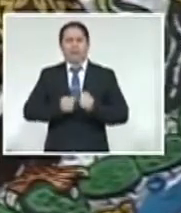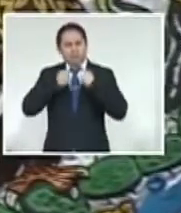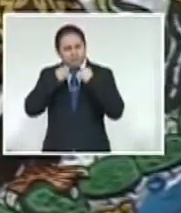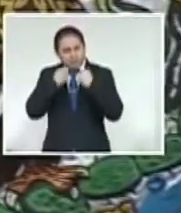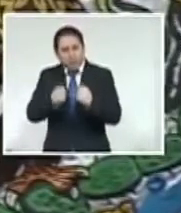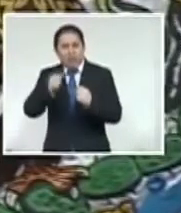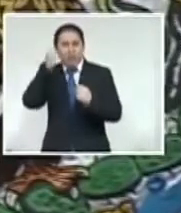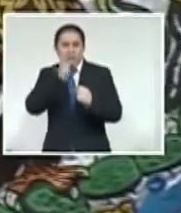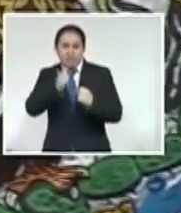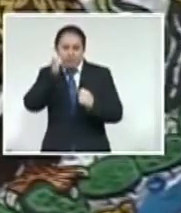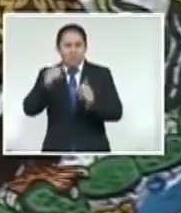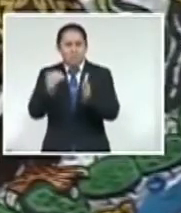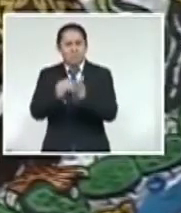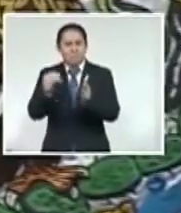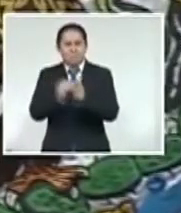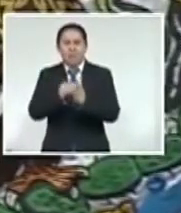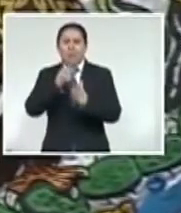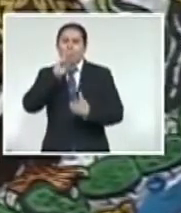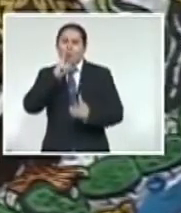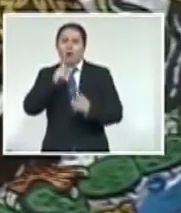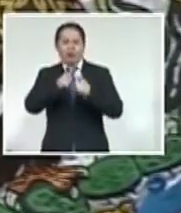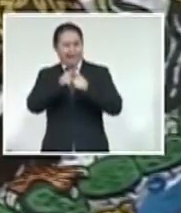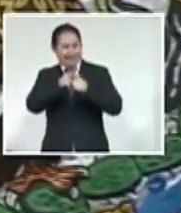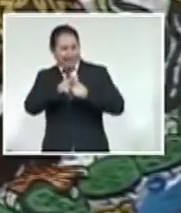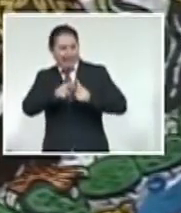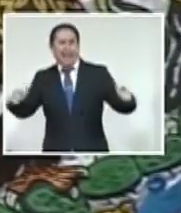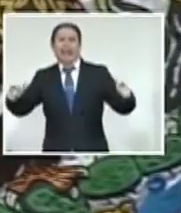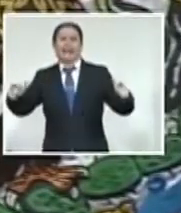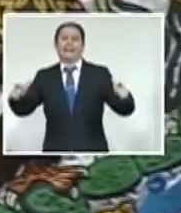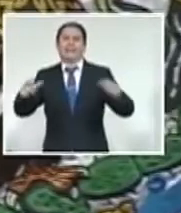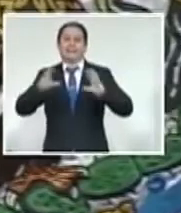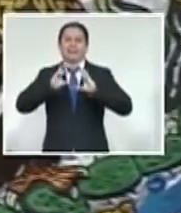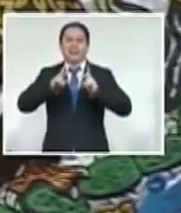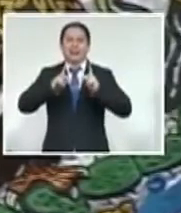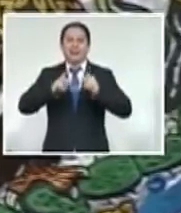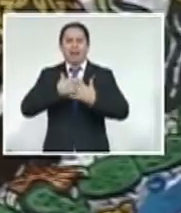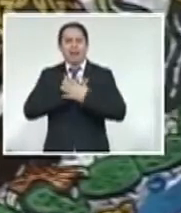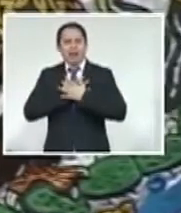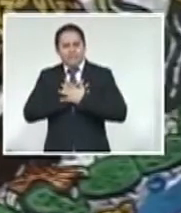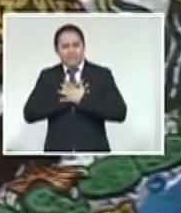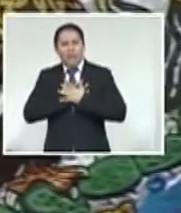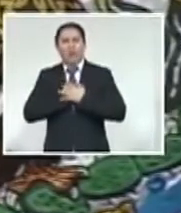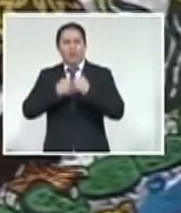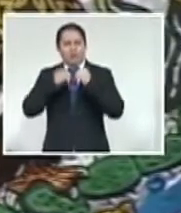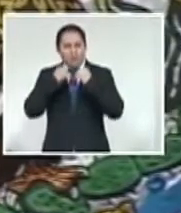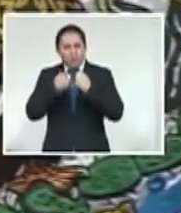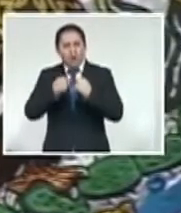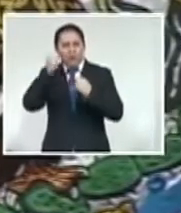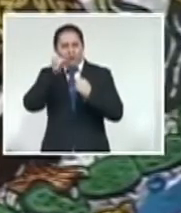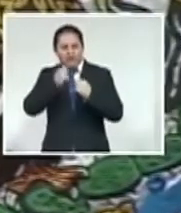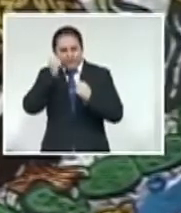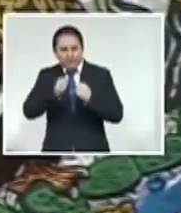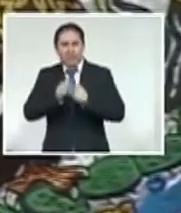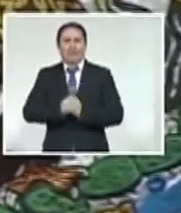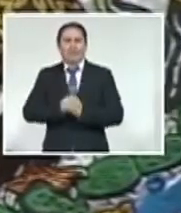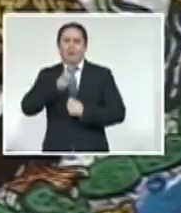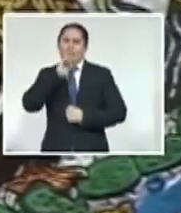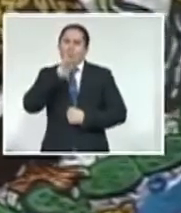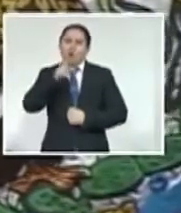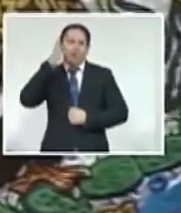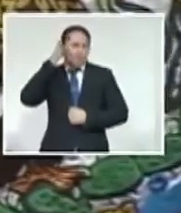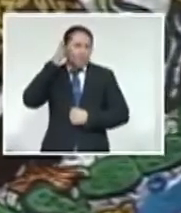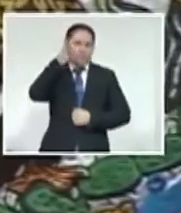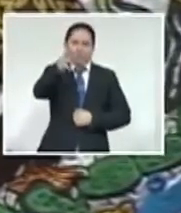sea siempre por la grandeza de Chiapas. Que nuestro amor y nuestra fuerza sea siempre por un mejor